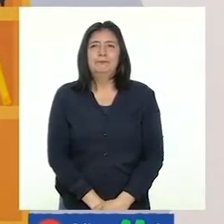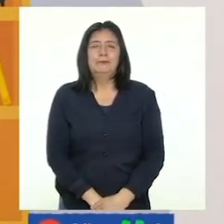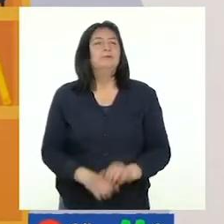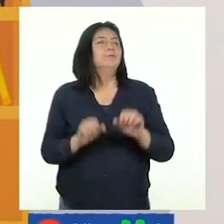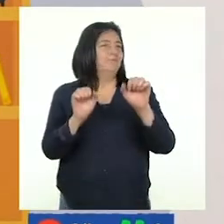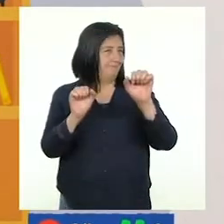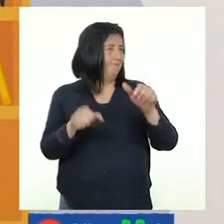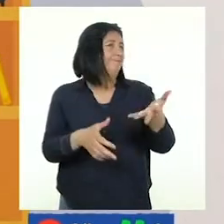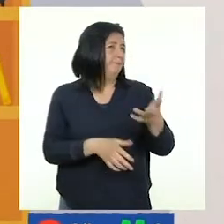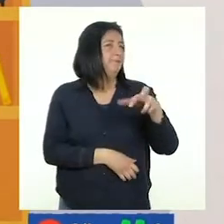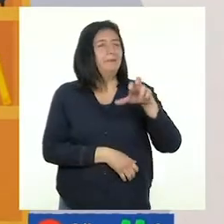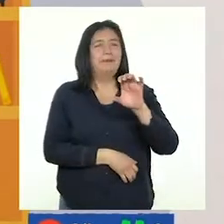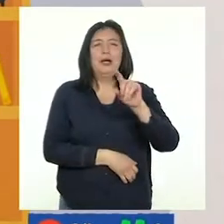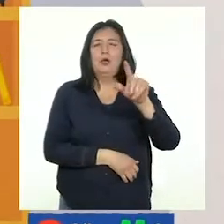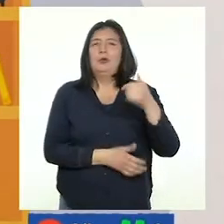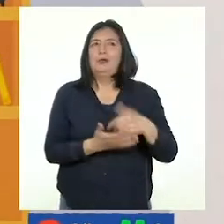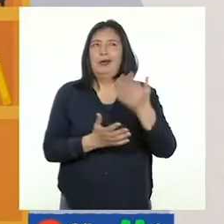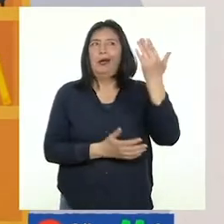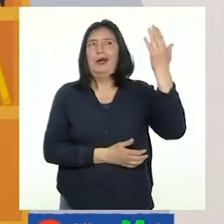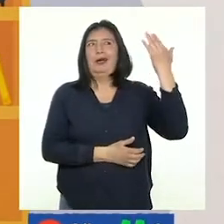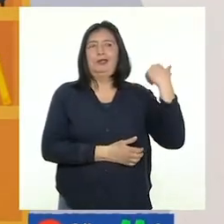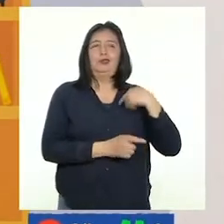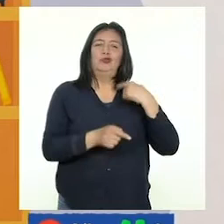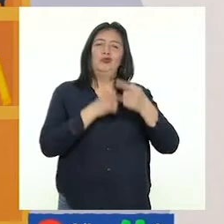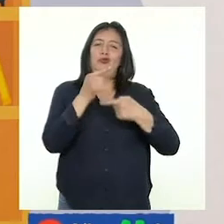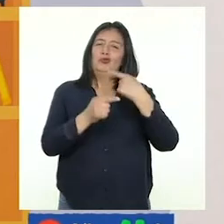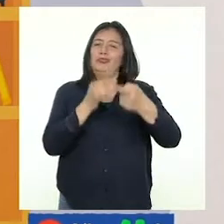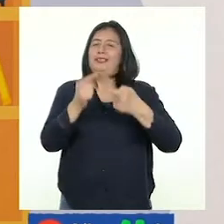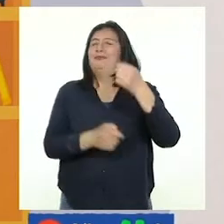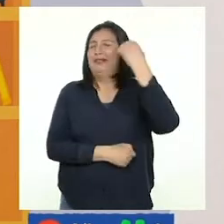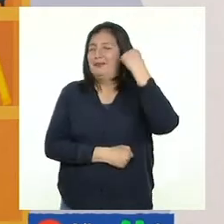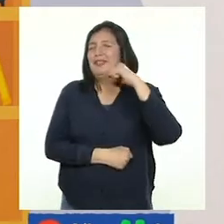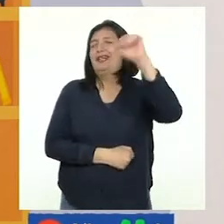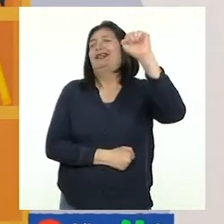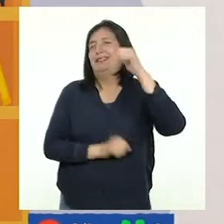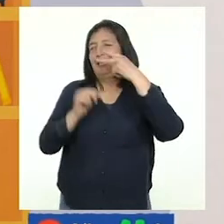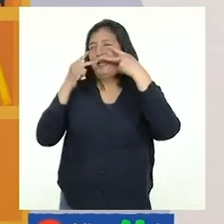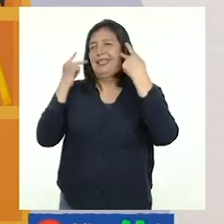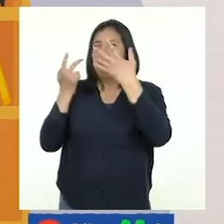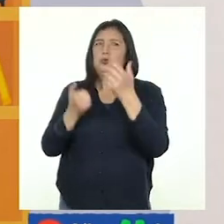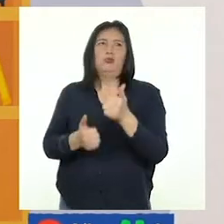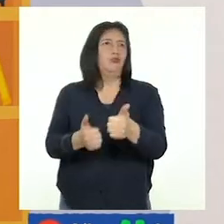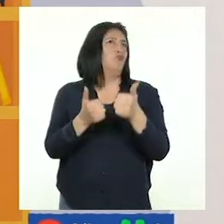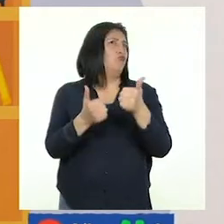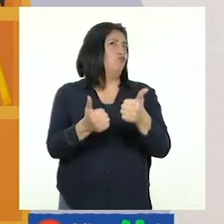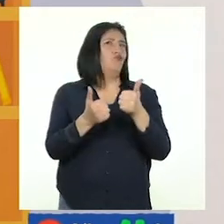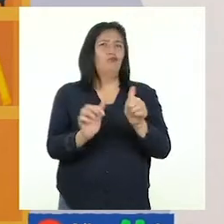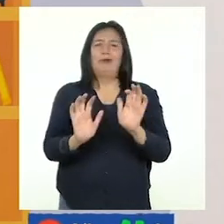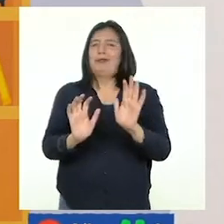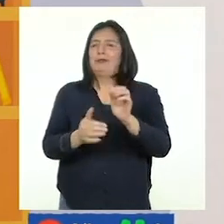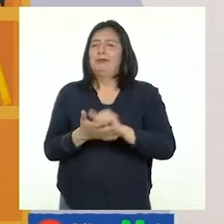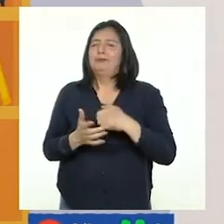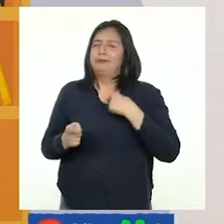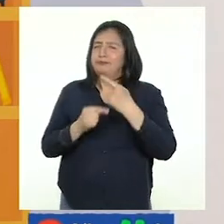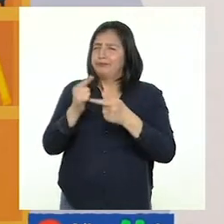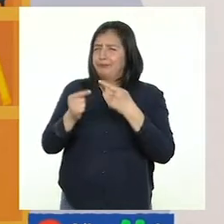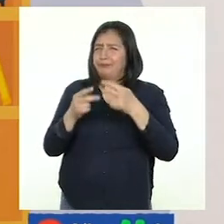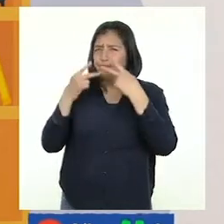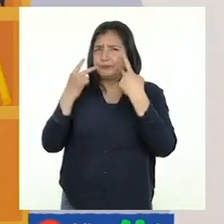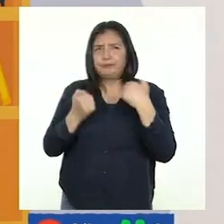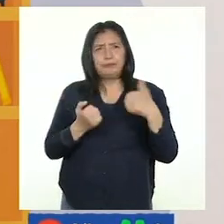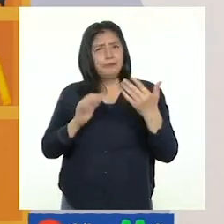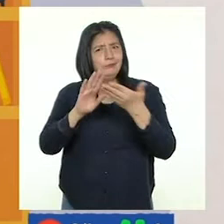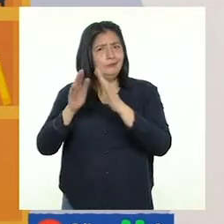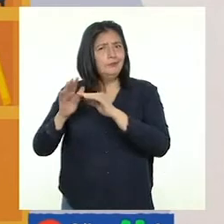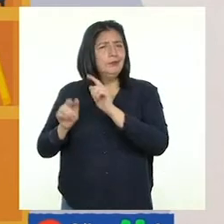Así es, Paola. En el programa pasado narré sobre mi viaje a Iquitos. Fue un viaje genial. Les cuento que Iquitos es una